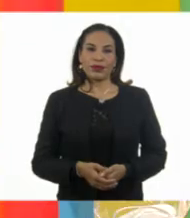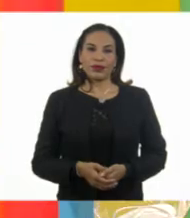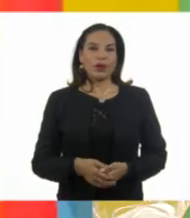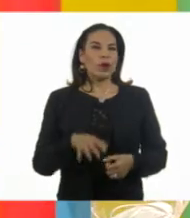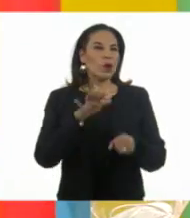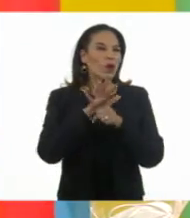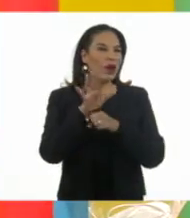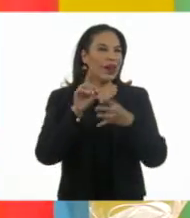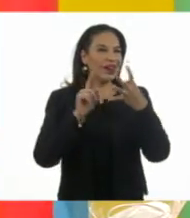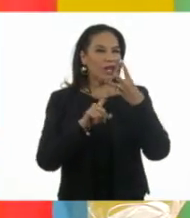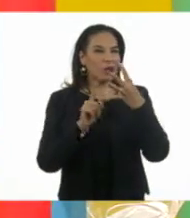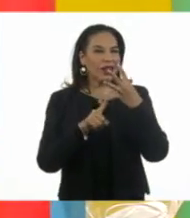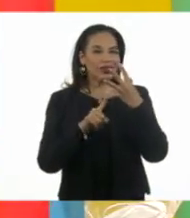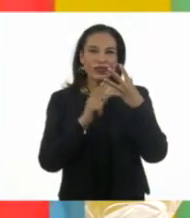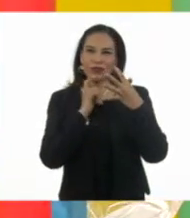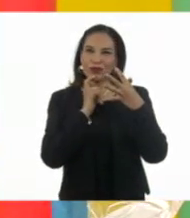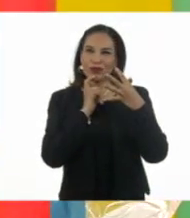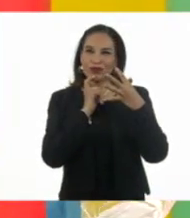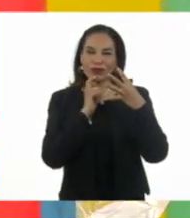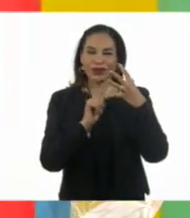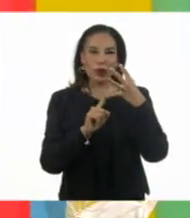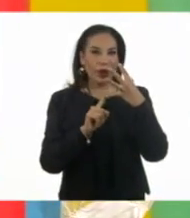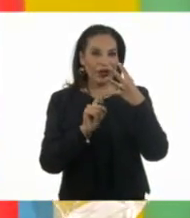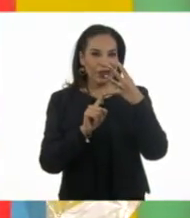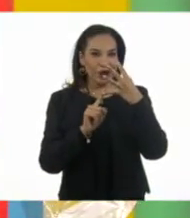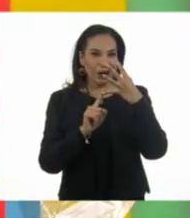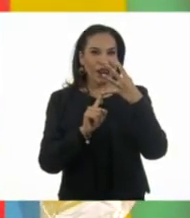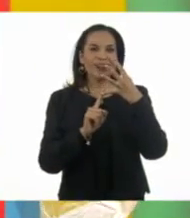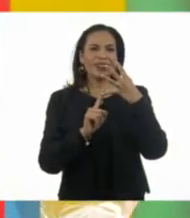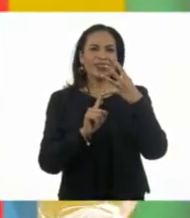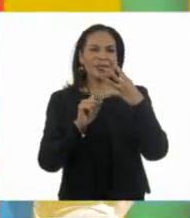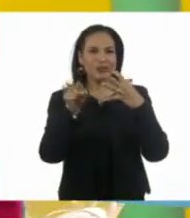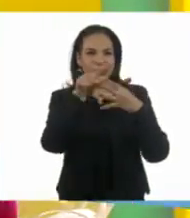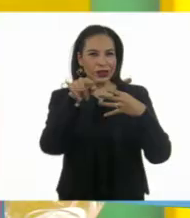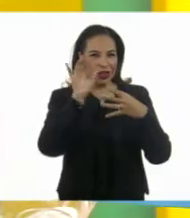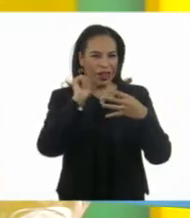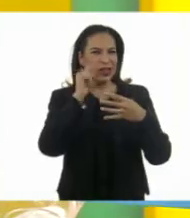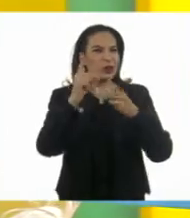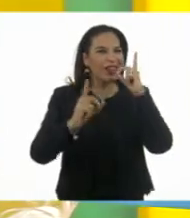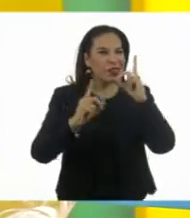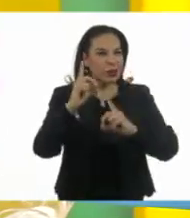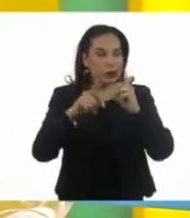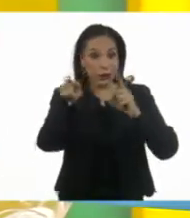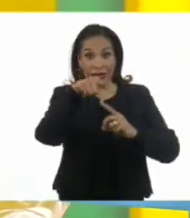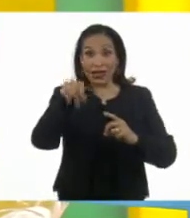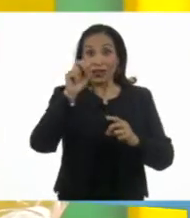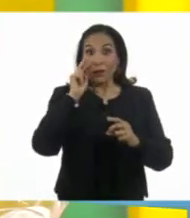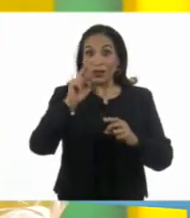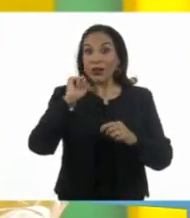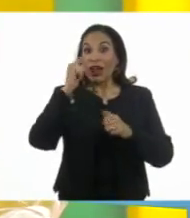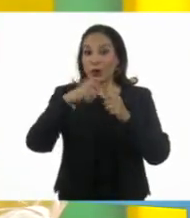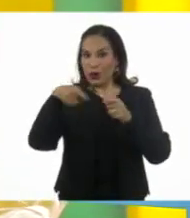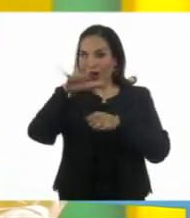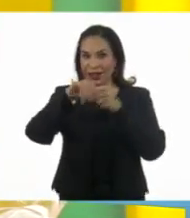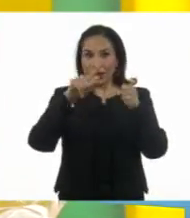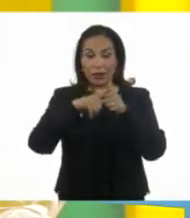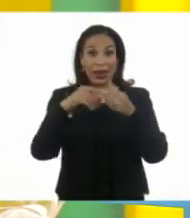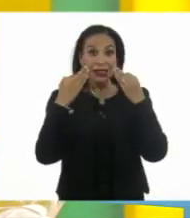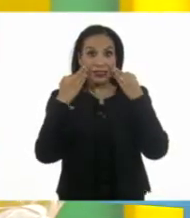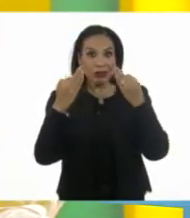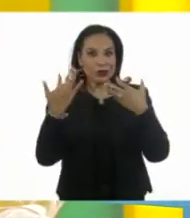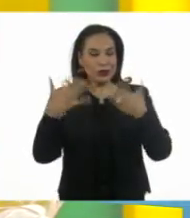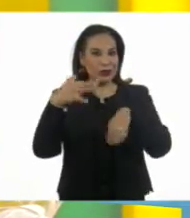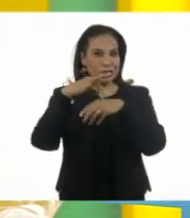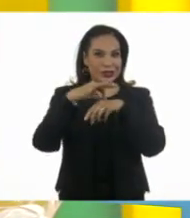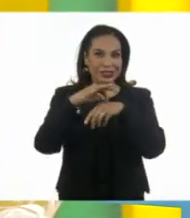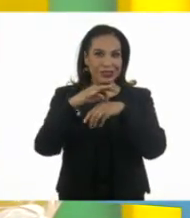¿Cuál será la cuatro? La cuatro. La cuatro. Oigan, me surgió una duda. ¿Ustedes han visto alguno de estos animales en vivo?